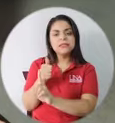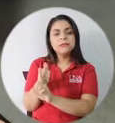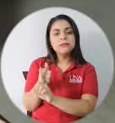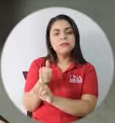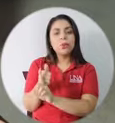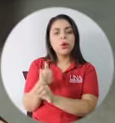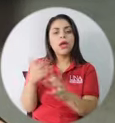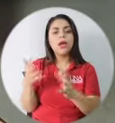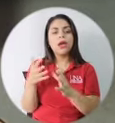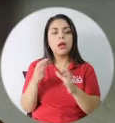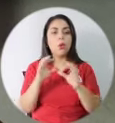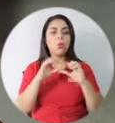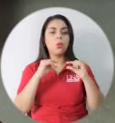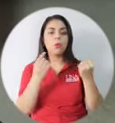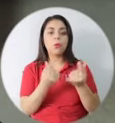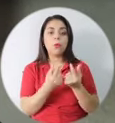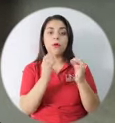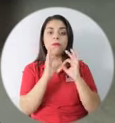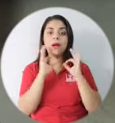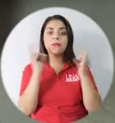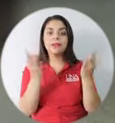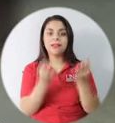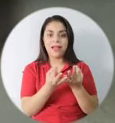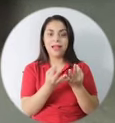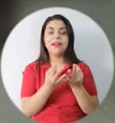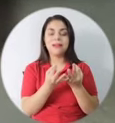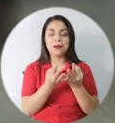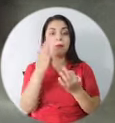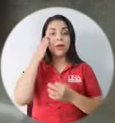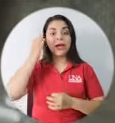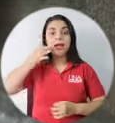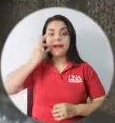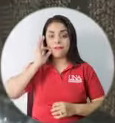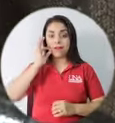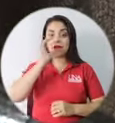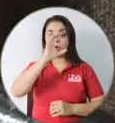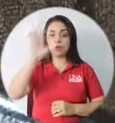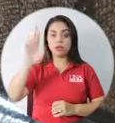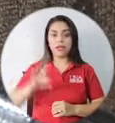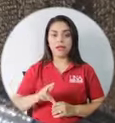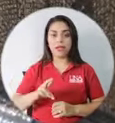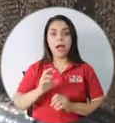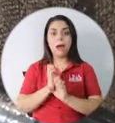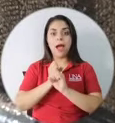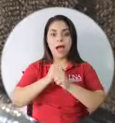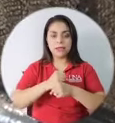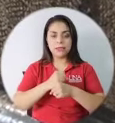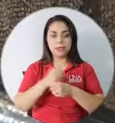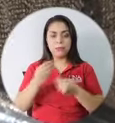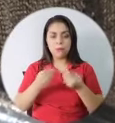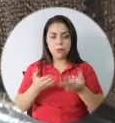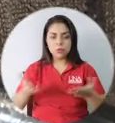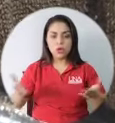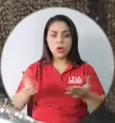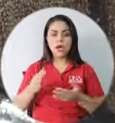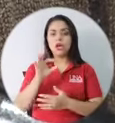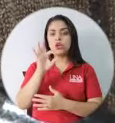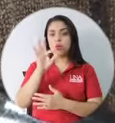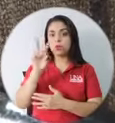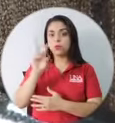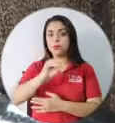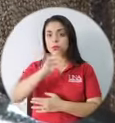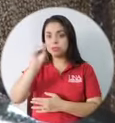café, sino a un grupo familiar que está detrás de ella, porque el café de Costa Rica se produce en un 92% por